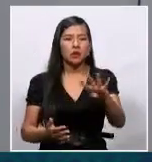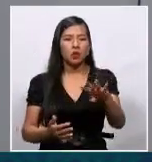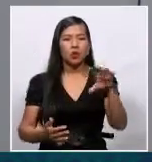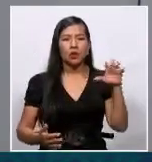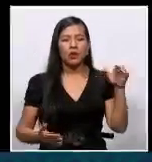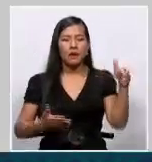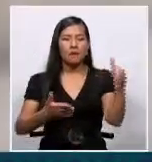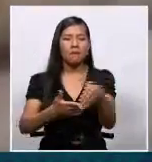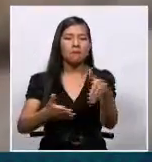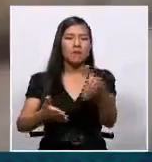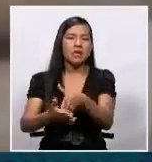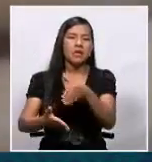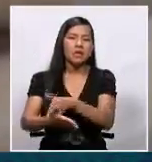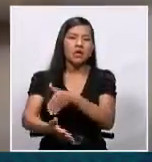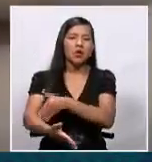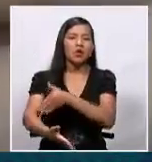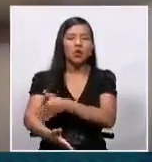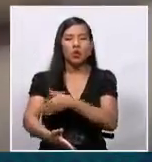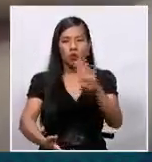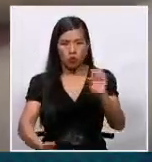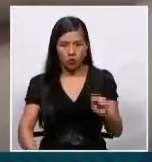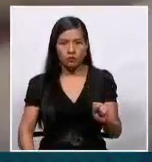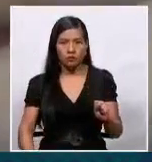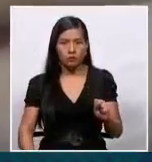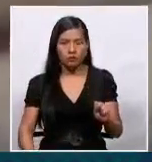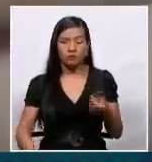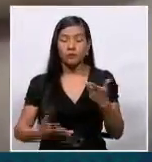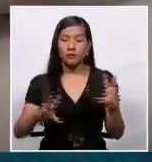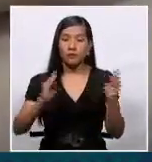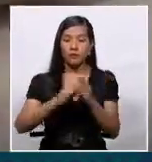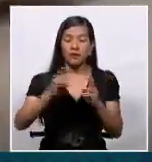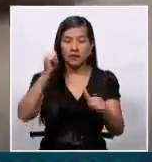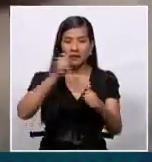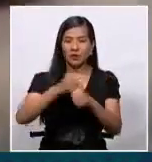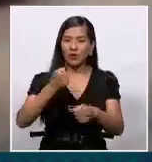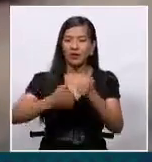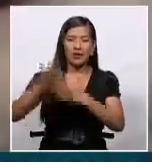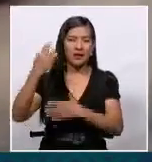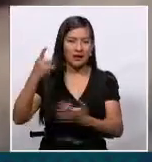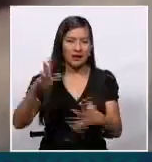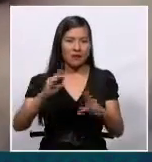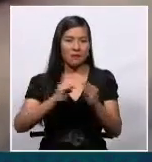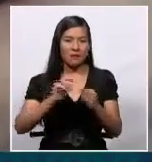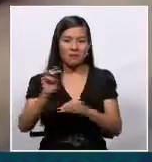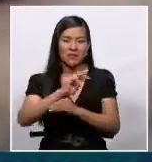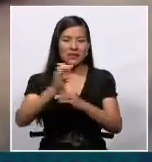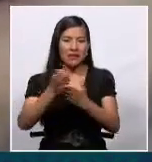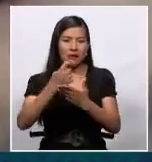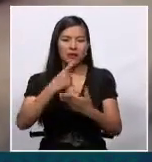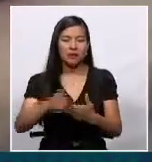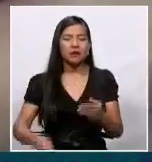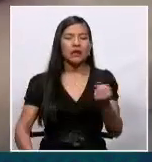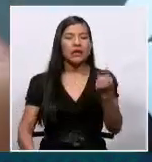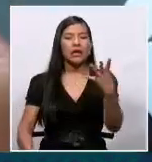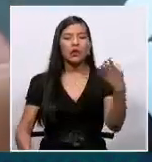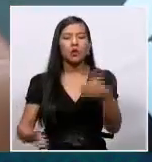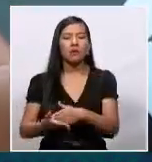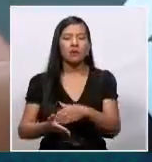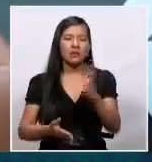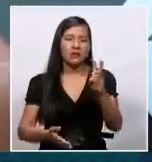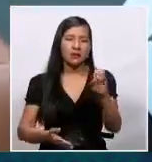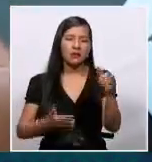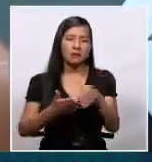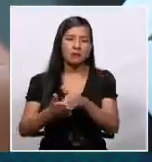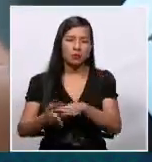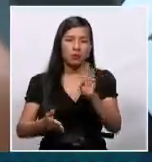millones de bolivianos. Recordemos que la meta para la gestión pasada planteada por el Ministerio de Economía era de 14.060 millones de bolivianos, misma que